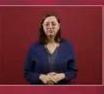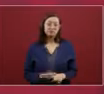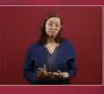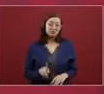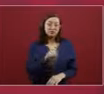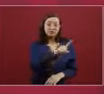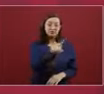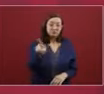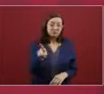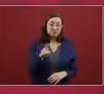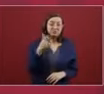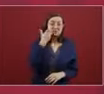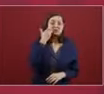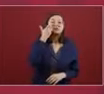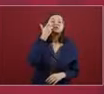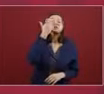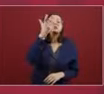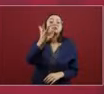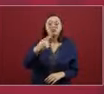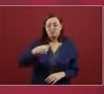encajonarnos,